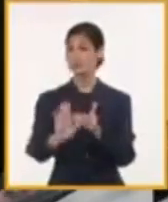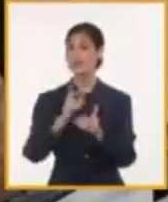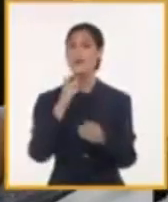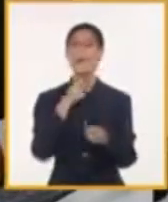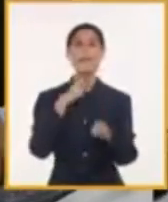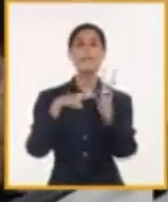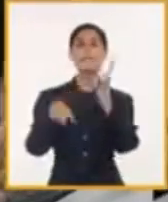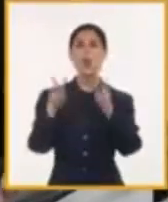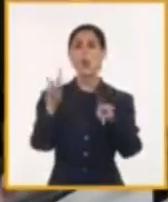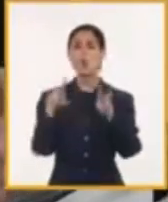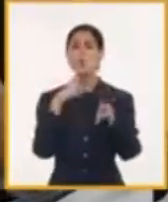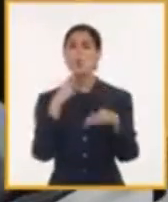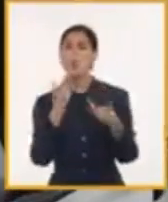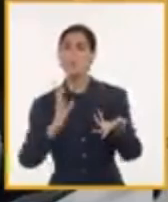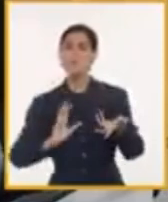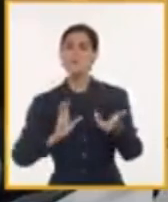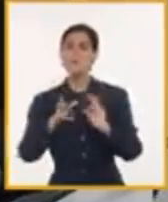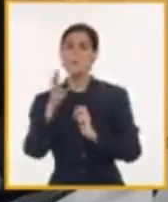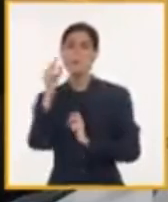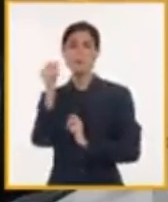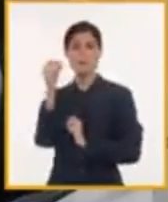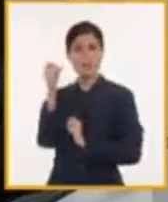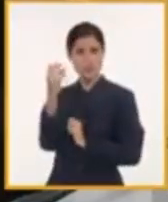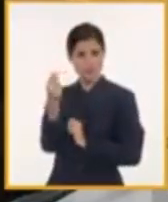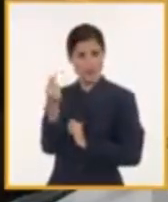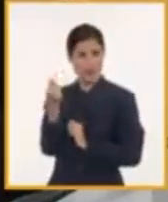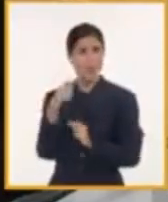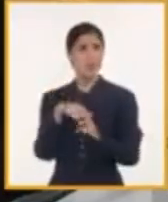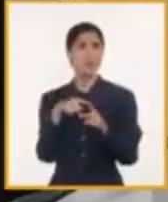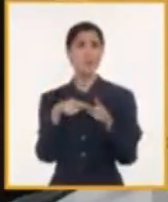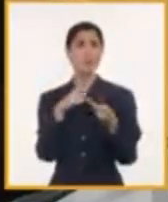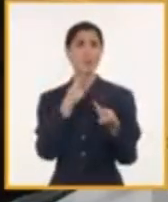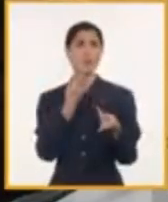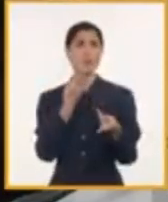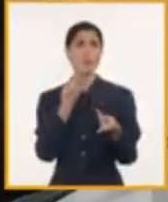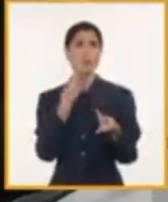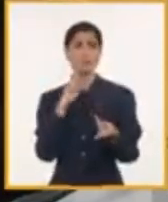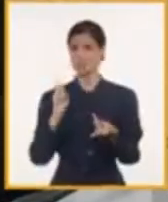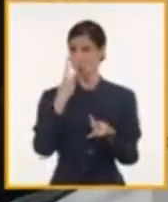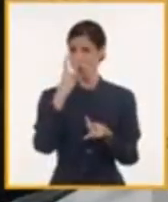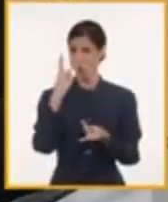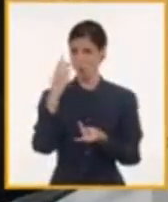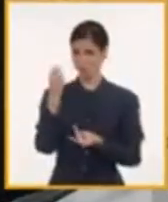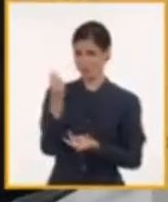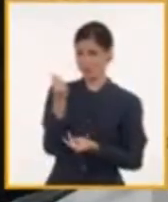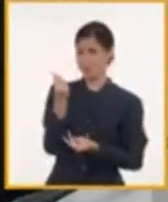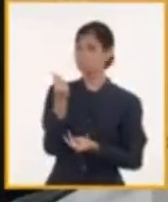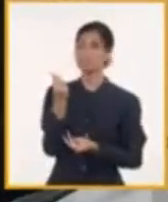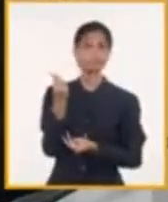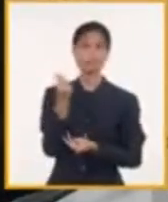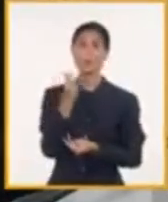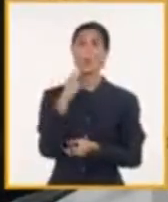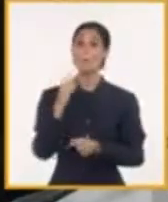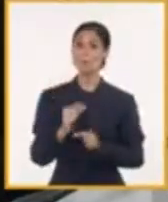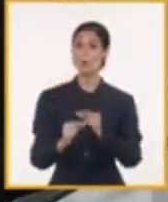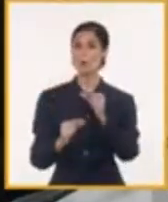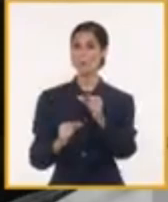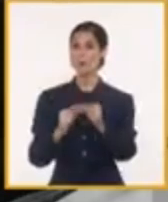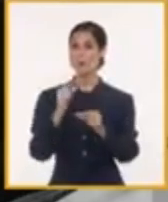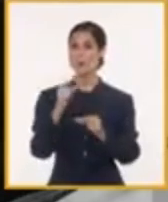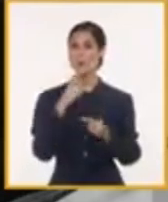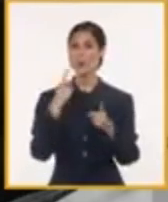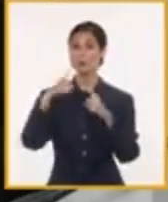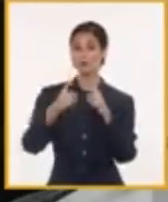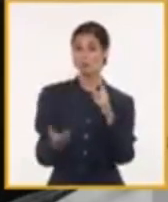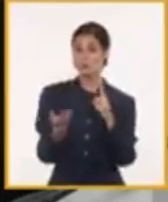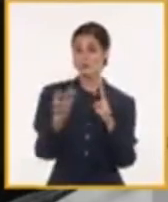de venta, de utilidad, sino vamos para más cuando realmente se producen más toneladas físicas de